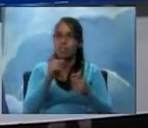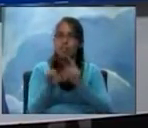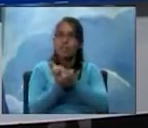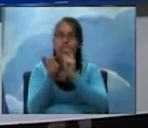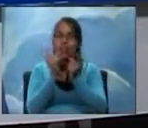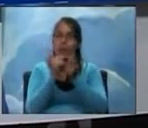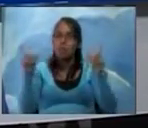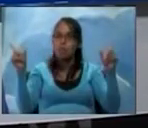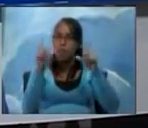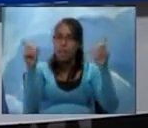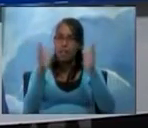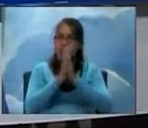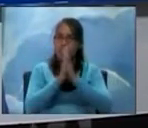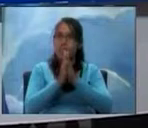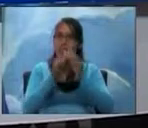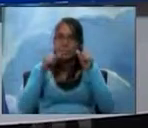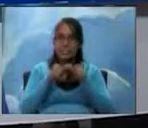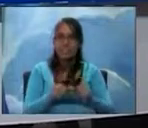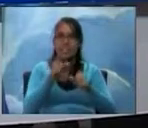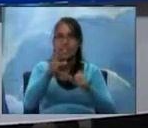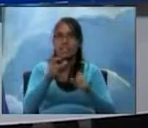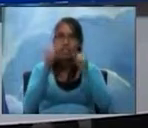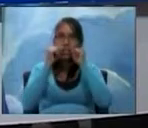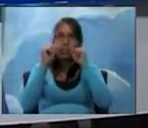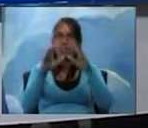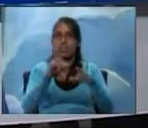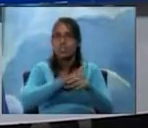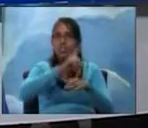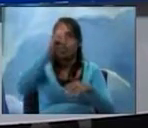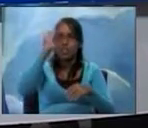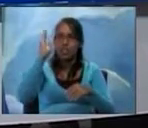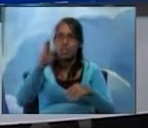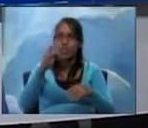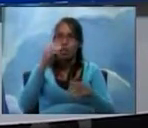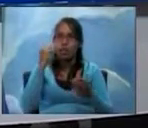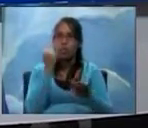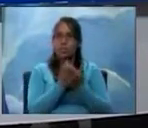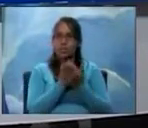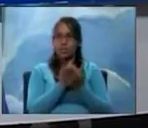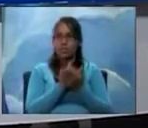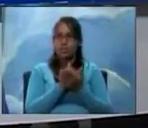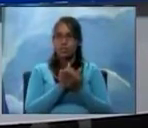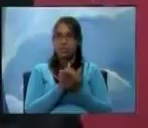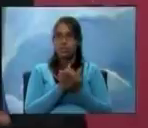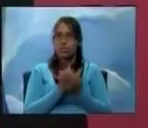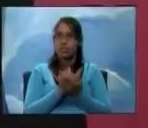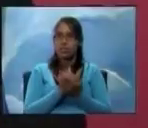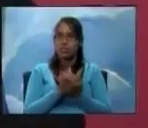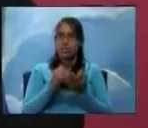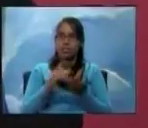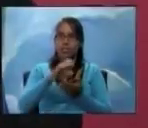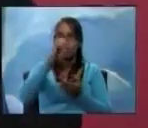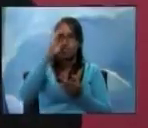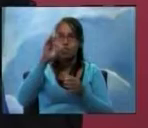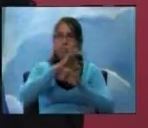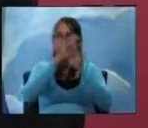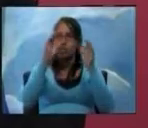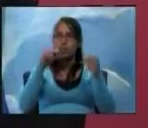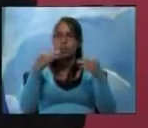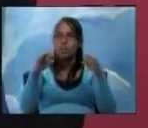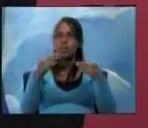cambie el dial. Manténgase en la bendición de Dios. Amén. Amén. Gloria al Señor. De una manera